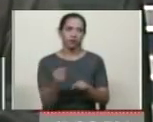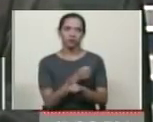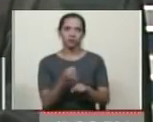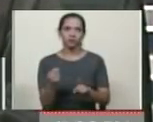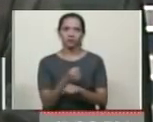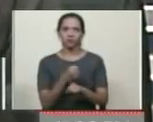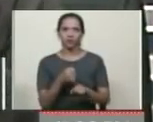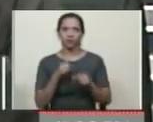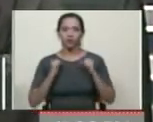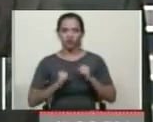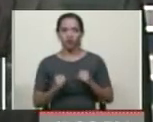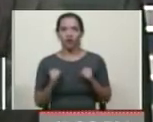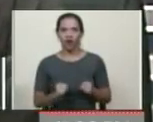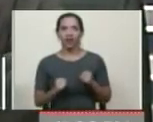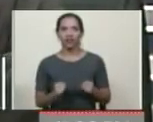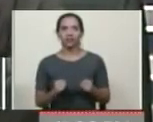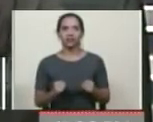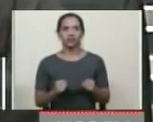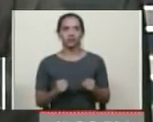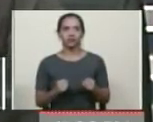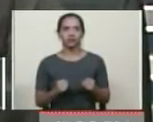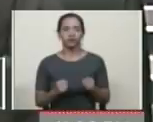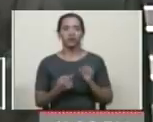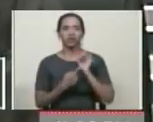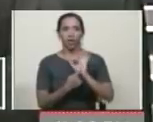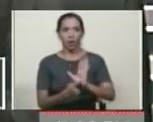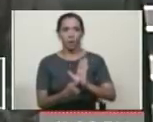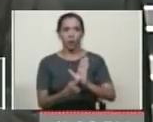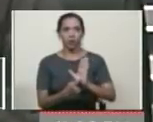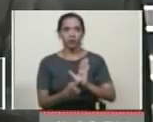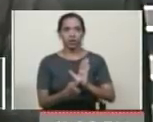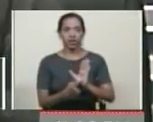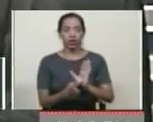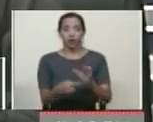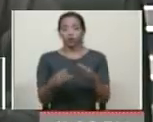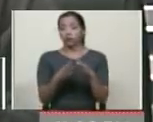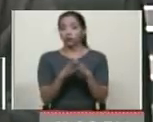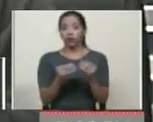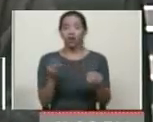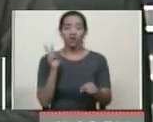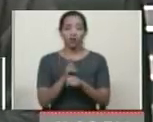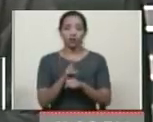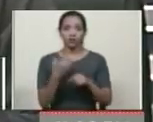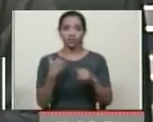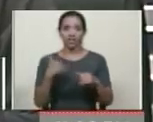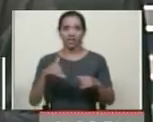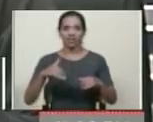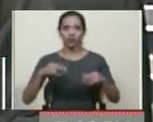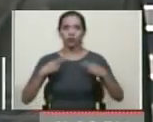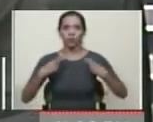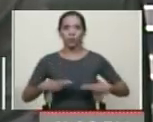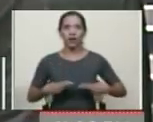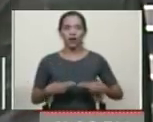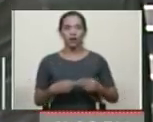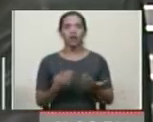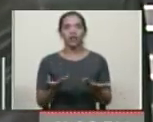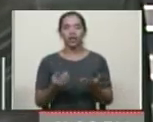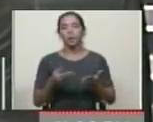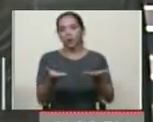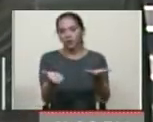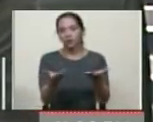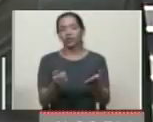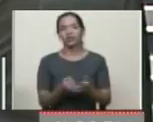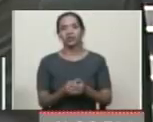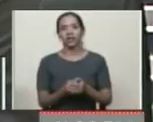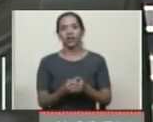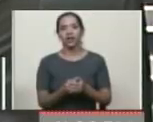contundentes y que ha demostrado, bueno, todas las violaciones a derechos humanos de parte del ejército norteamericano ha sido Wikileaks, y por eso es que están